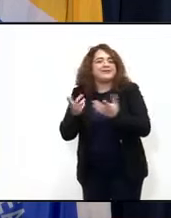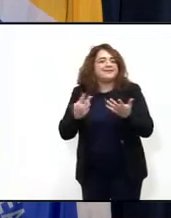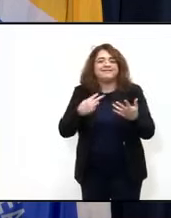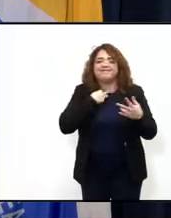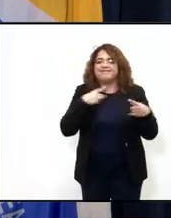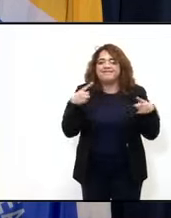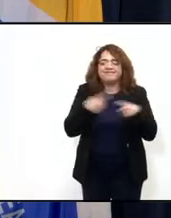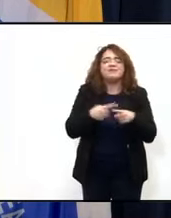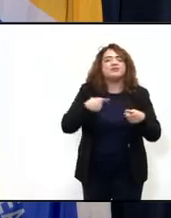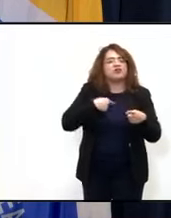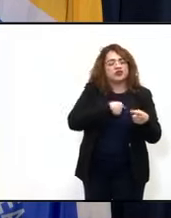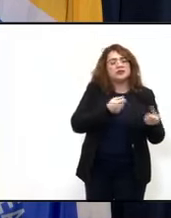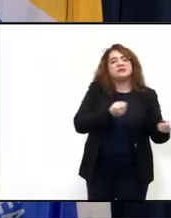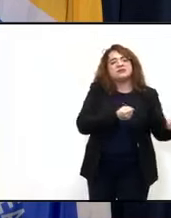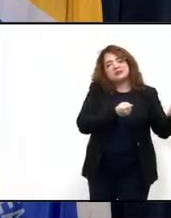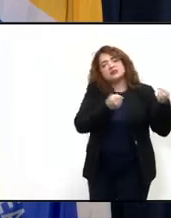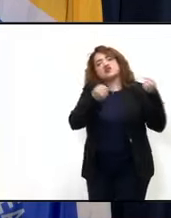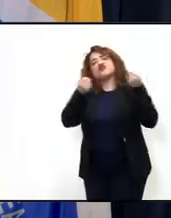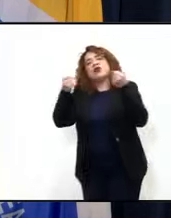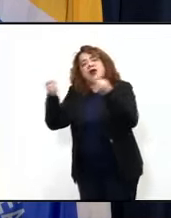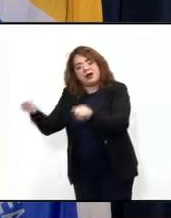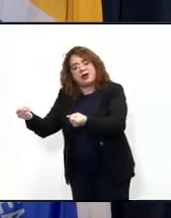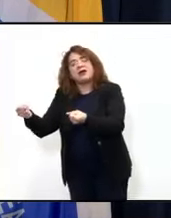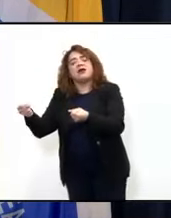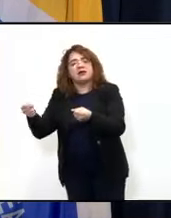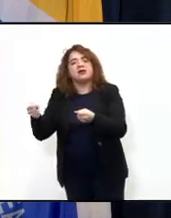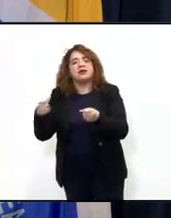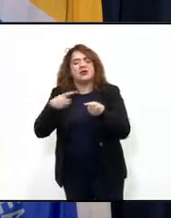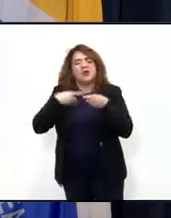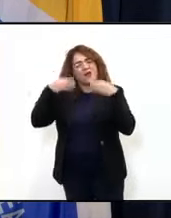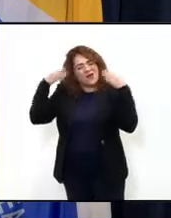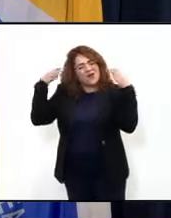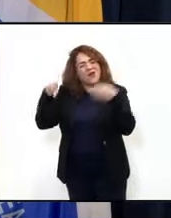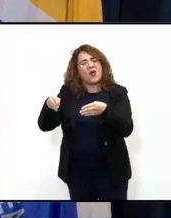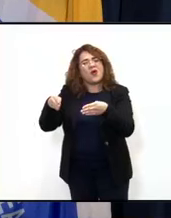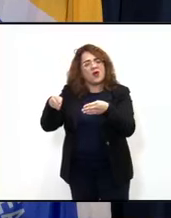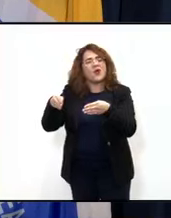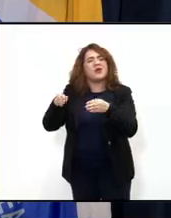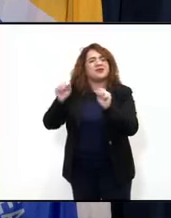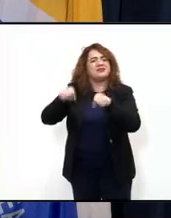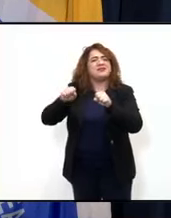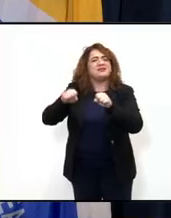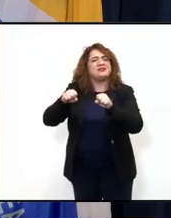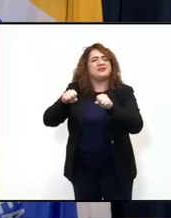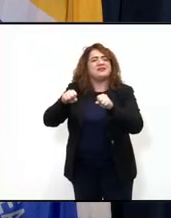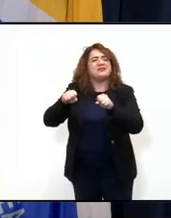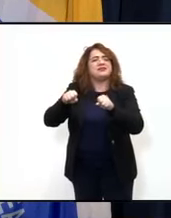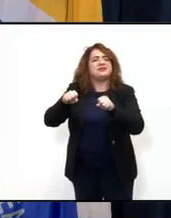más clínicas en el mes de marzo con un enfoque de las